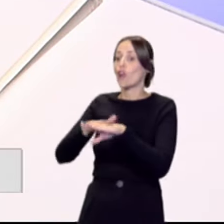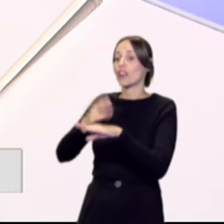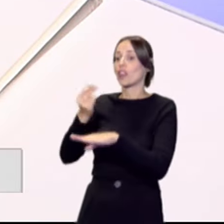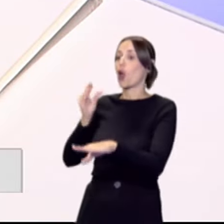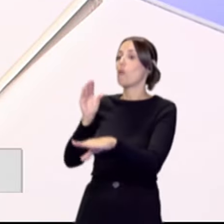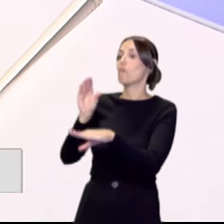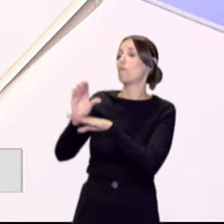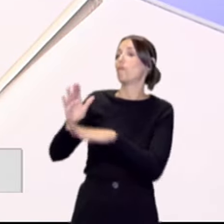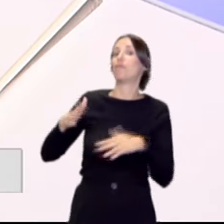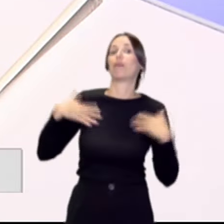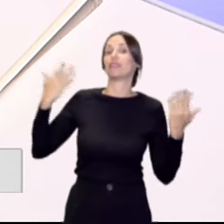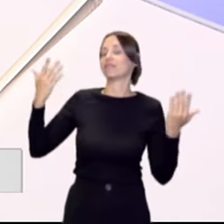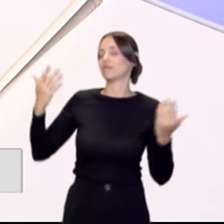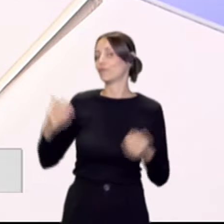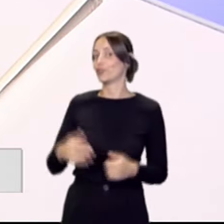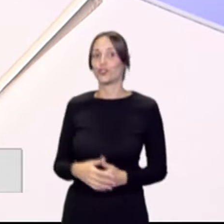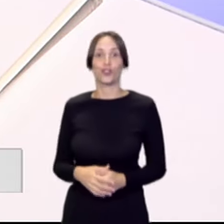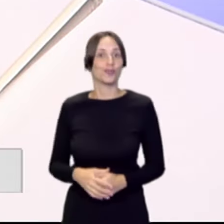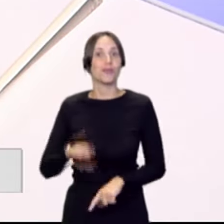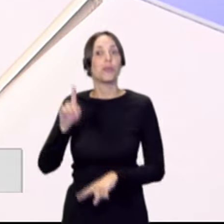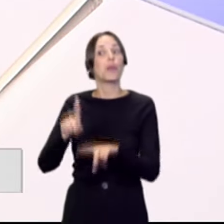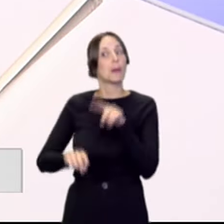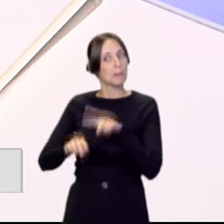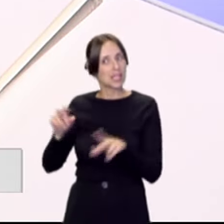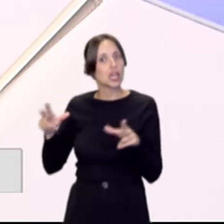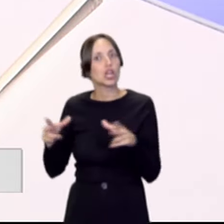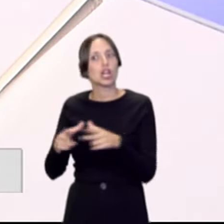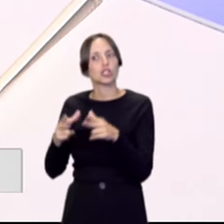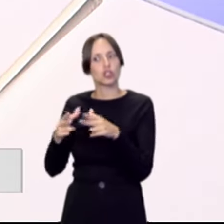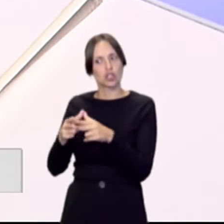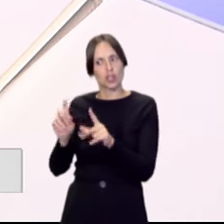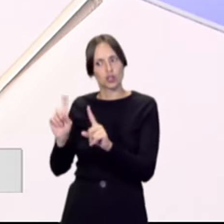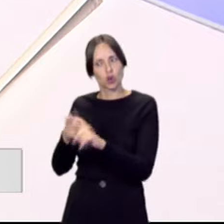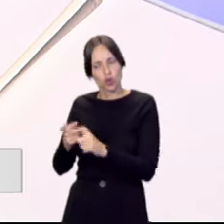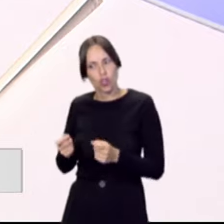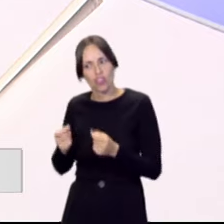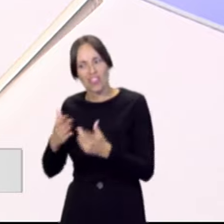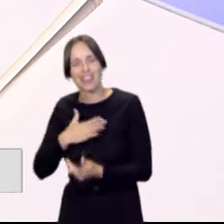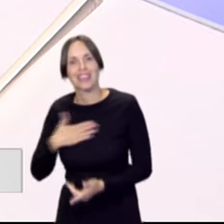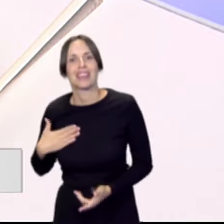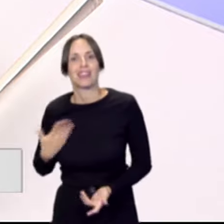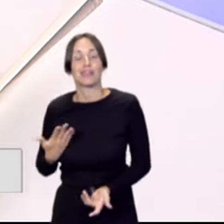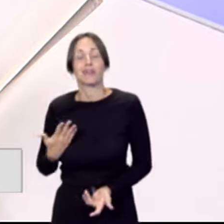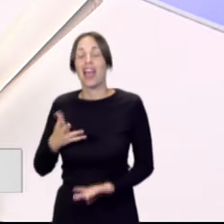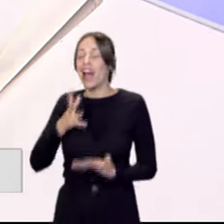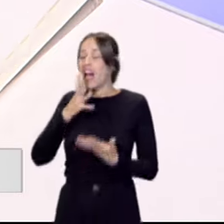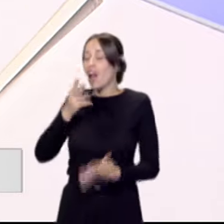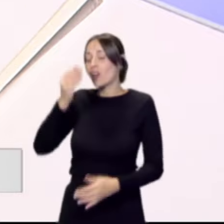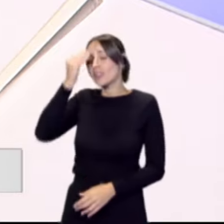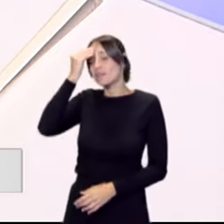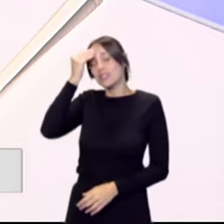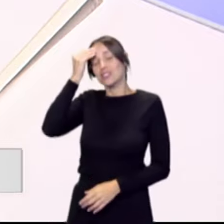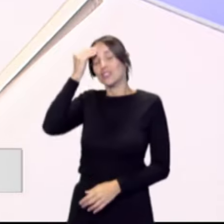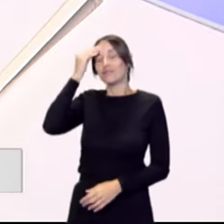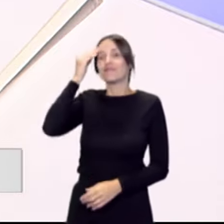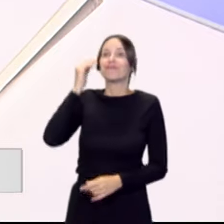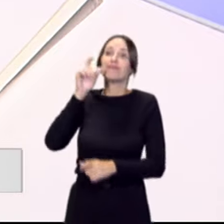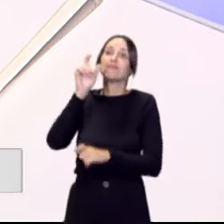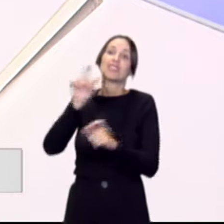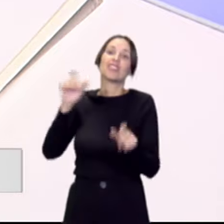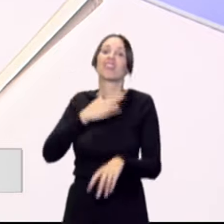se solucionan cuando la sociedad decide apostar por solucionarlos. Sí. Y en estos momentos mi impresión es que la gente está más instalada en esperar de